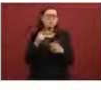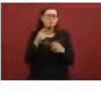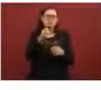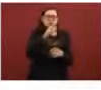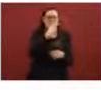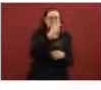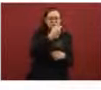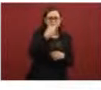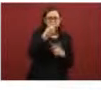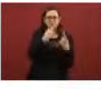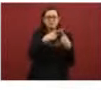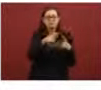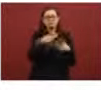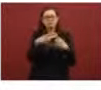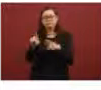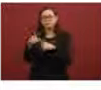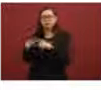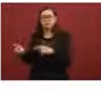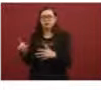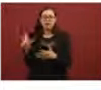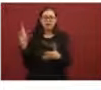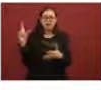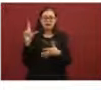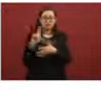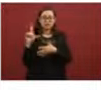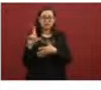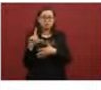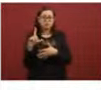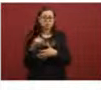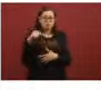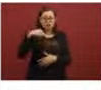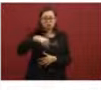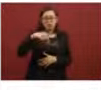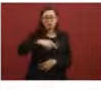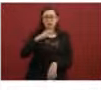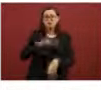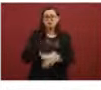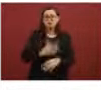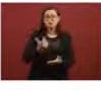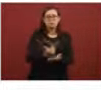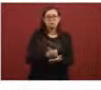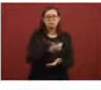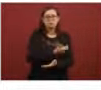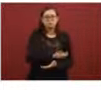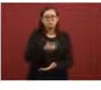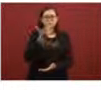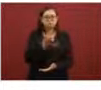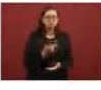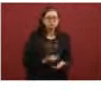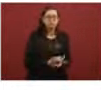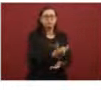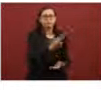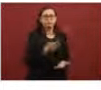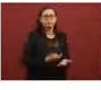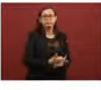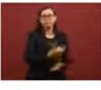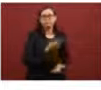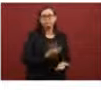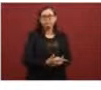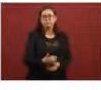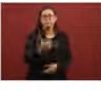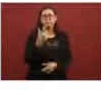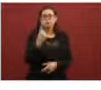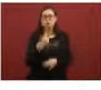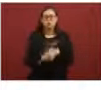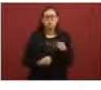los antirretrovirales a mayor precio según datos de la OPS. Anualmente se gastan